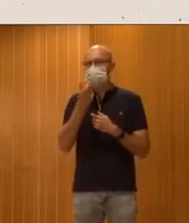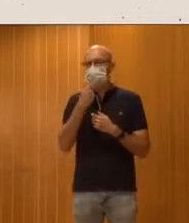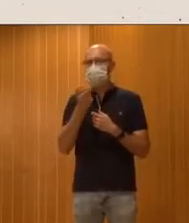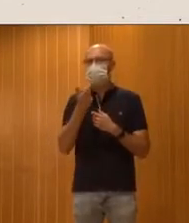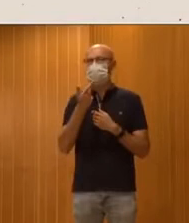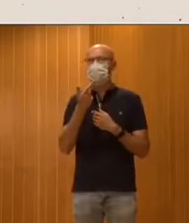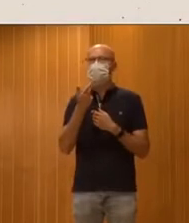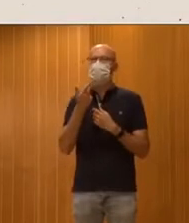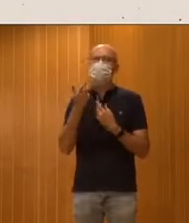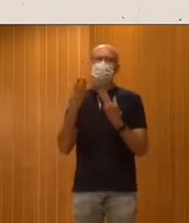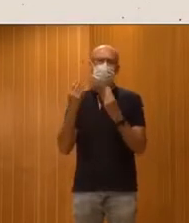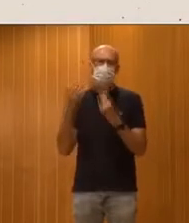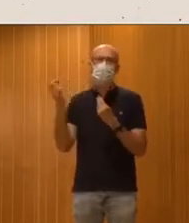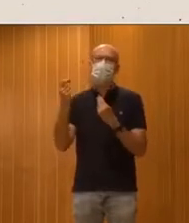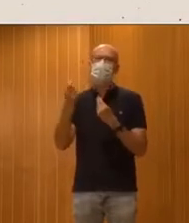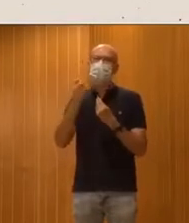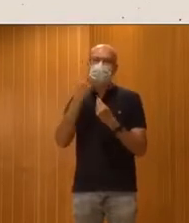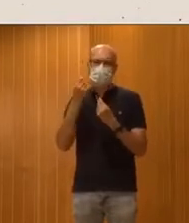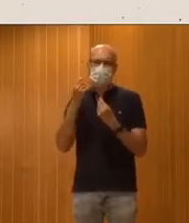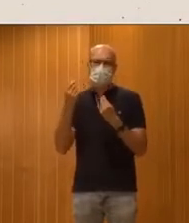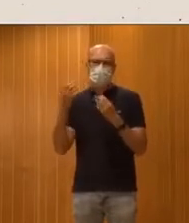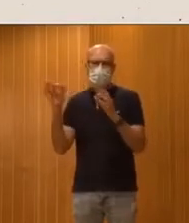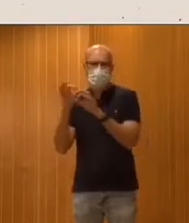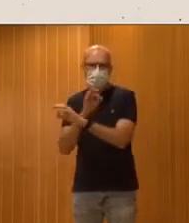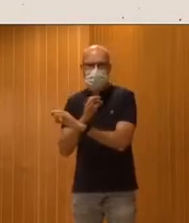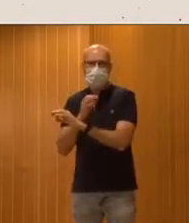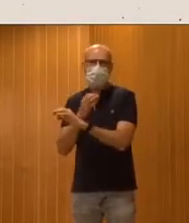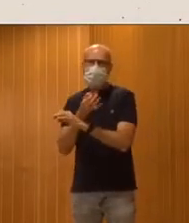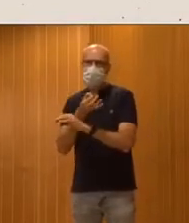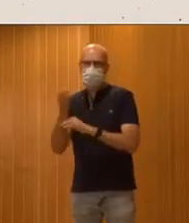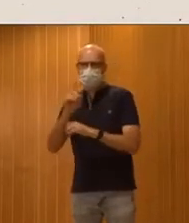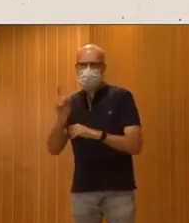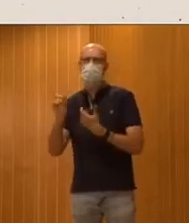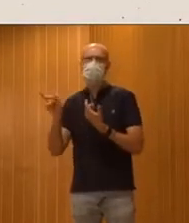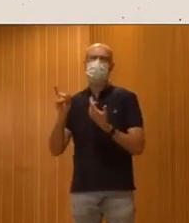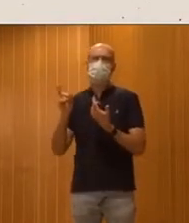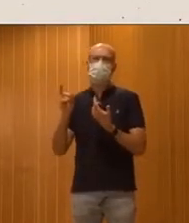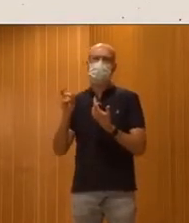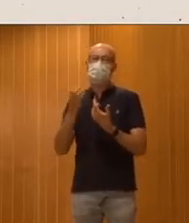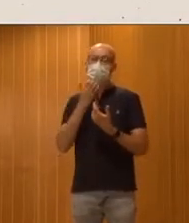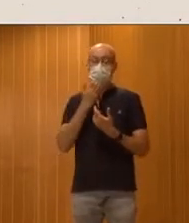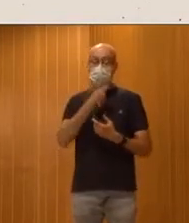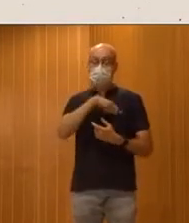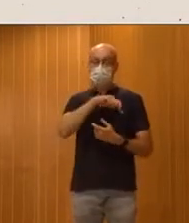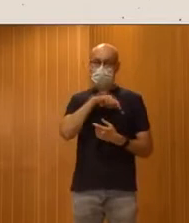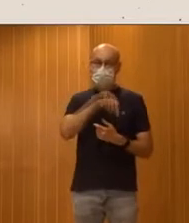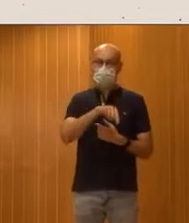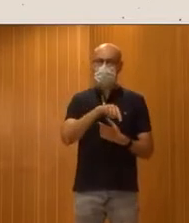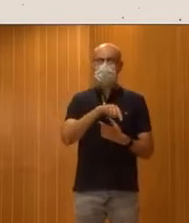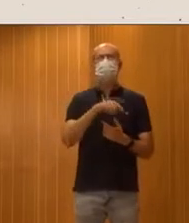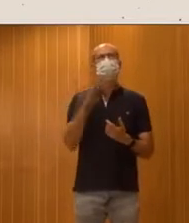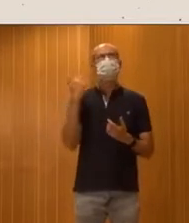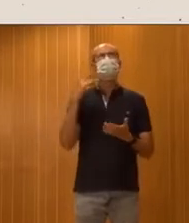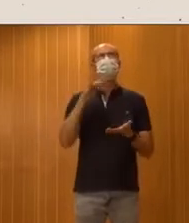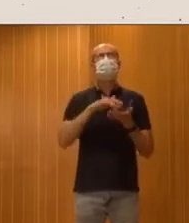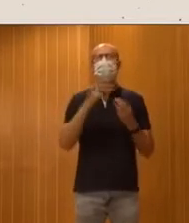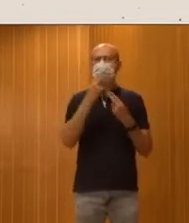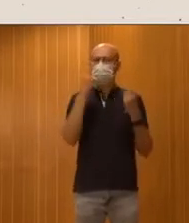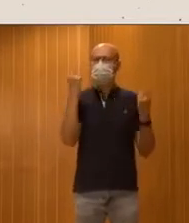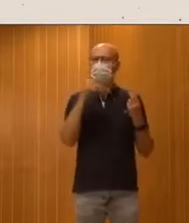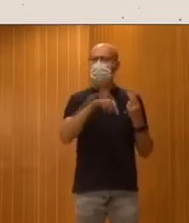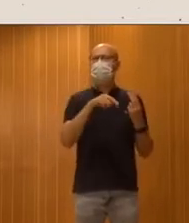fármacos equivocados, sino también un exceso de fármacos. Y aquí en nuestro país, por ejemplo, un estudio que se